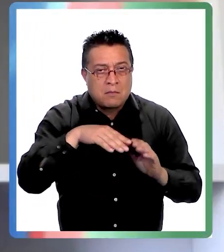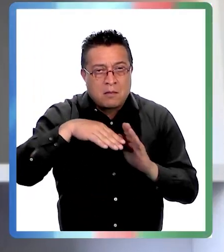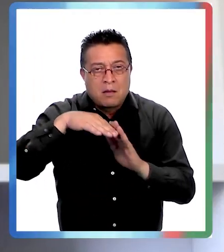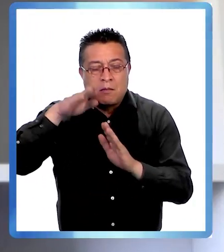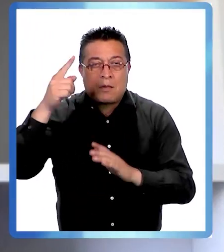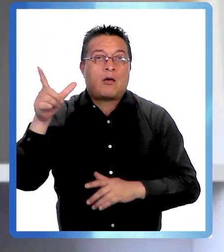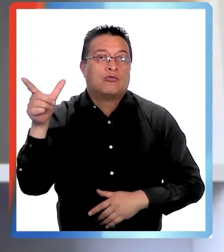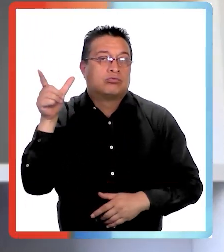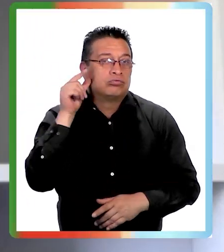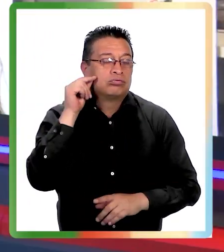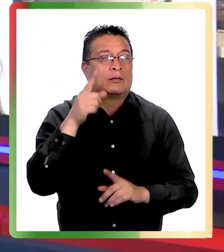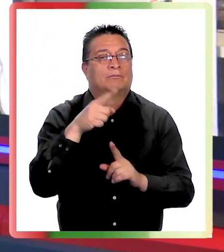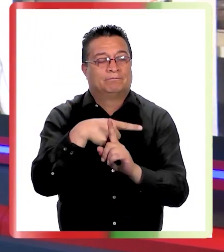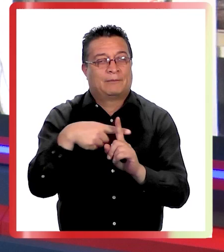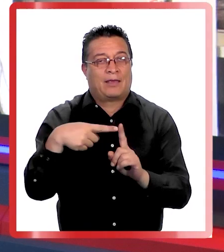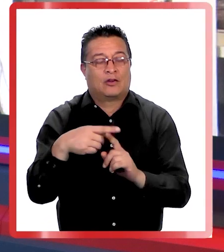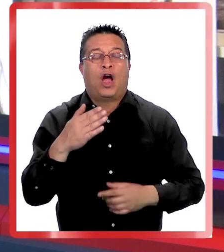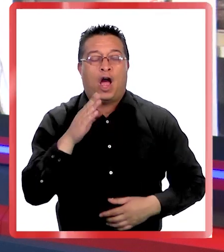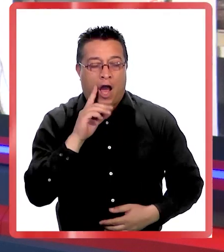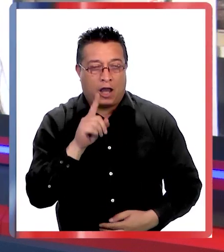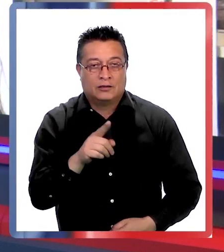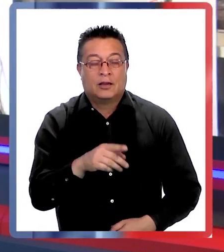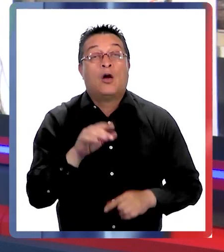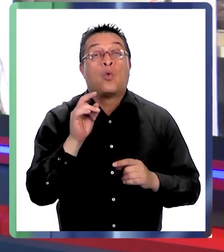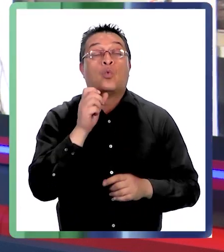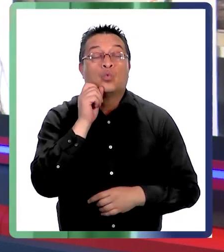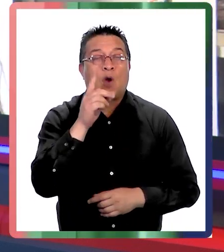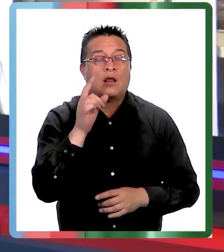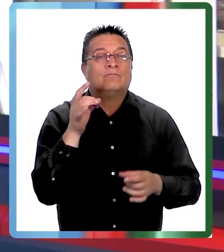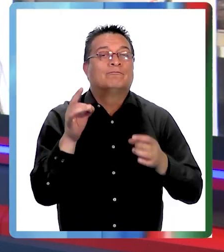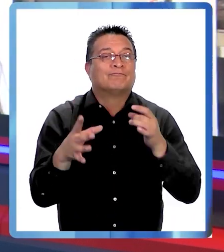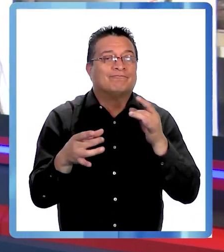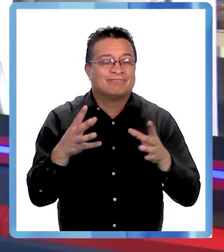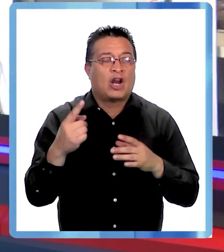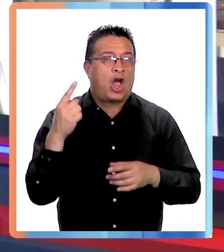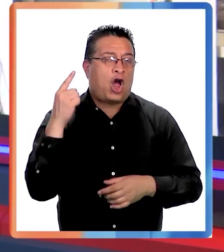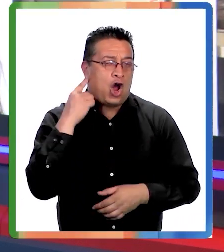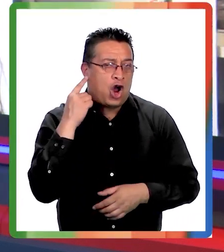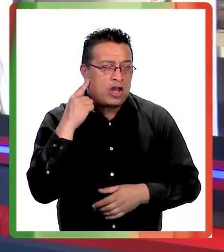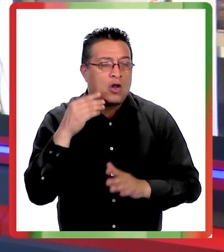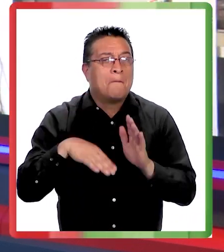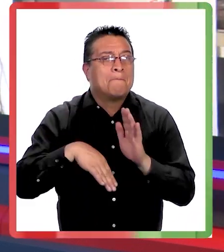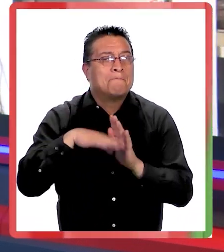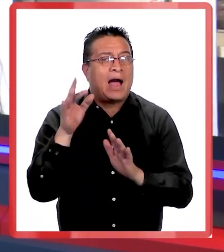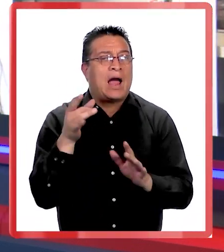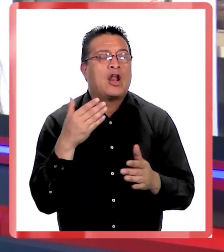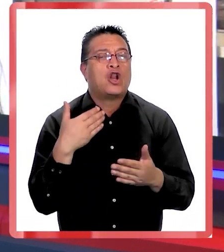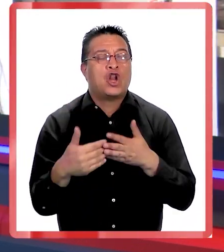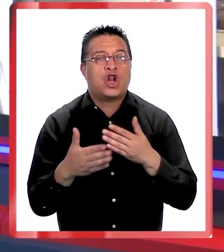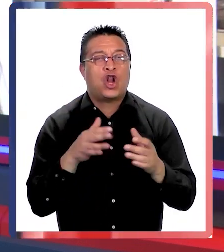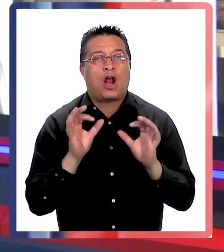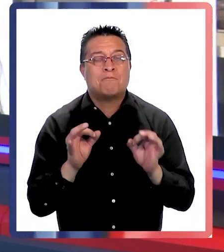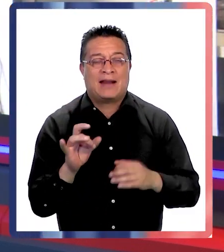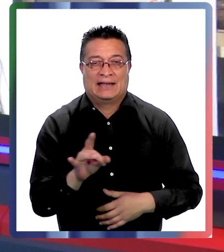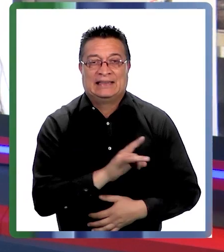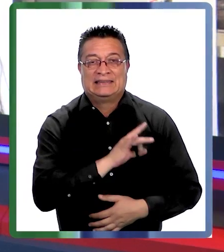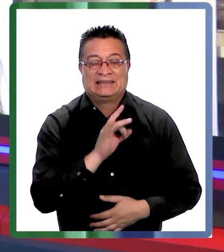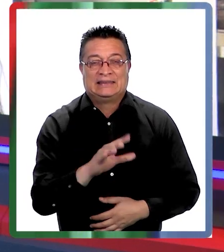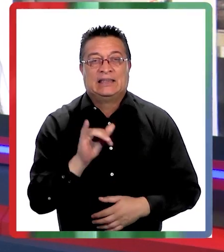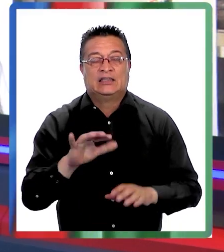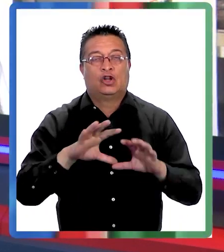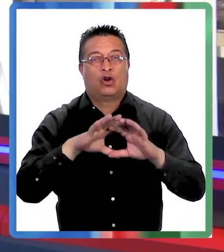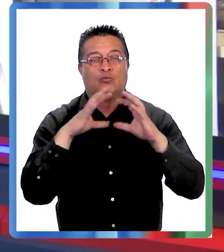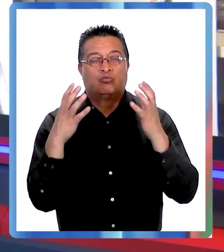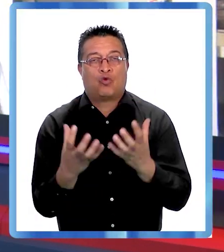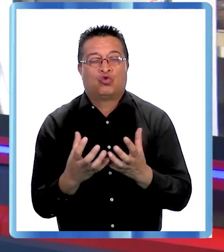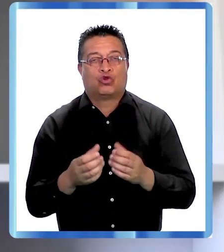tenemos más pacientes con hipoacusia. ¿Cuáles son las dolencias o las enfermedades relacionadas con el oído más comunes en Chile y